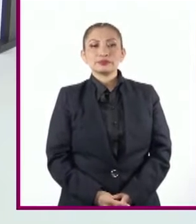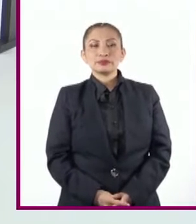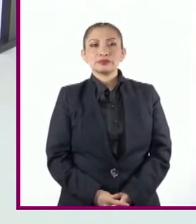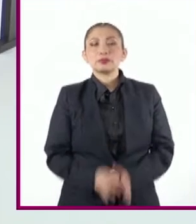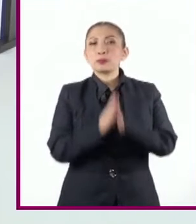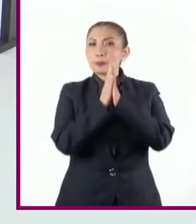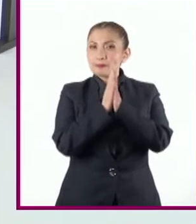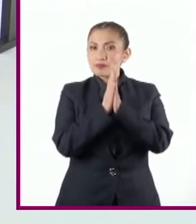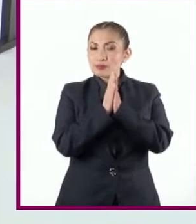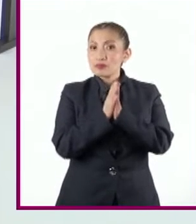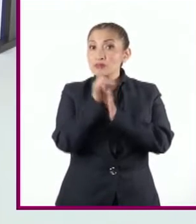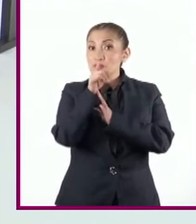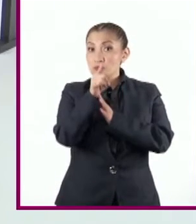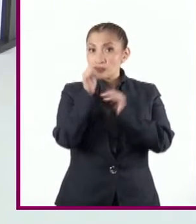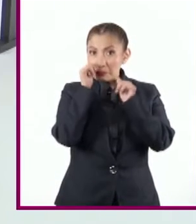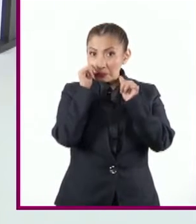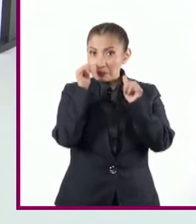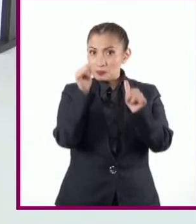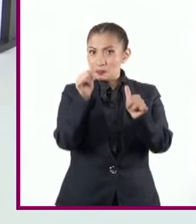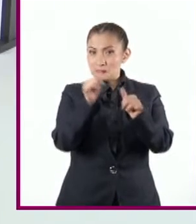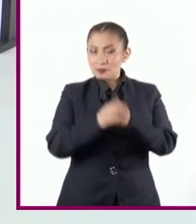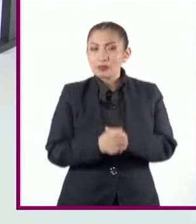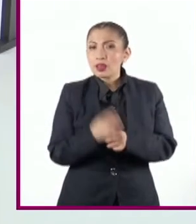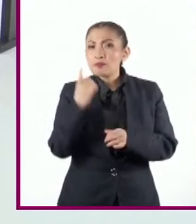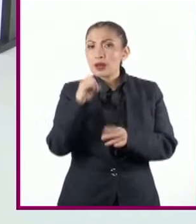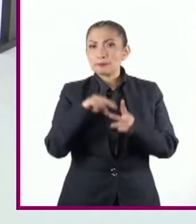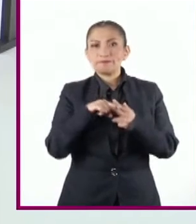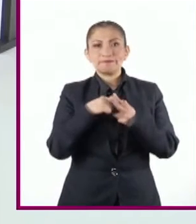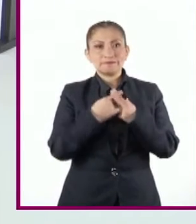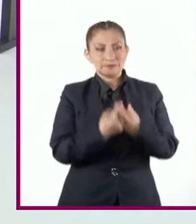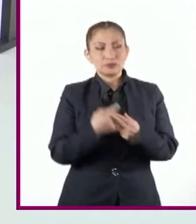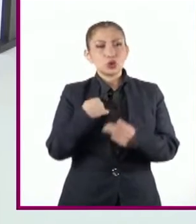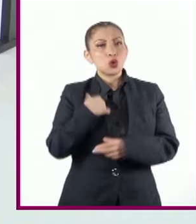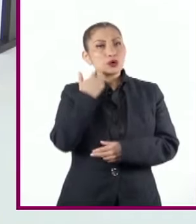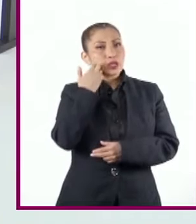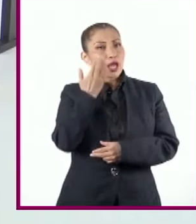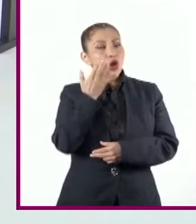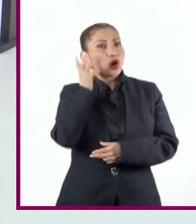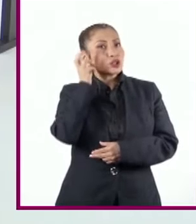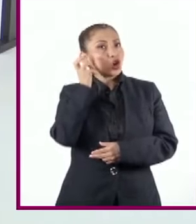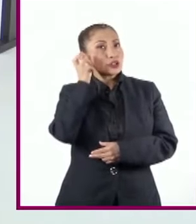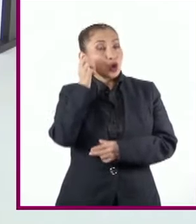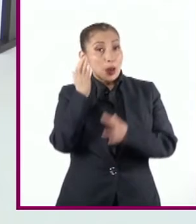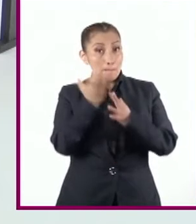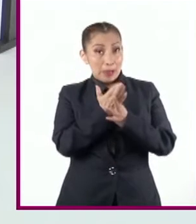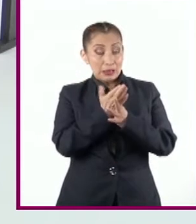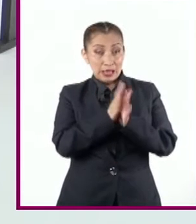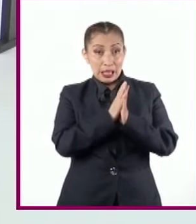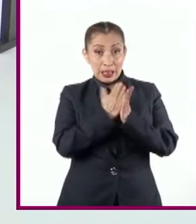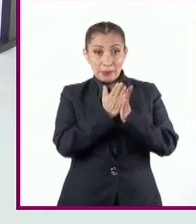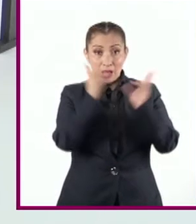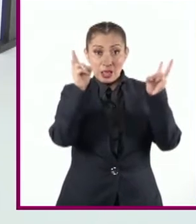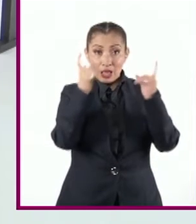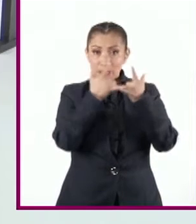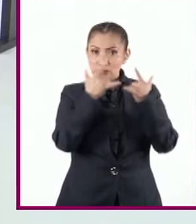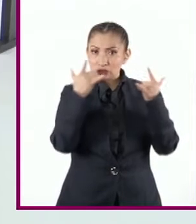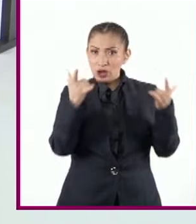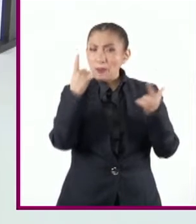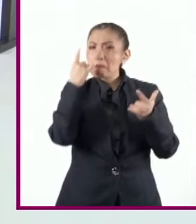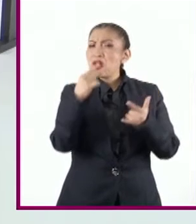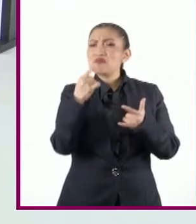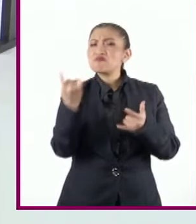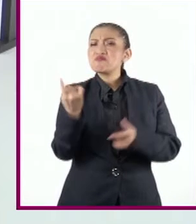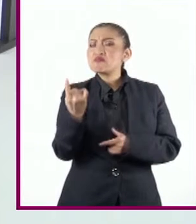Por favor, manténganse atentos. Para comenzar, me gustaría que escucharan el fragmento del libro Historia, ¿para